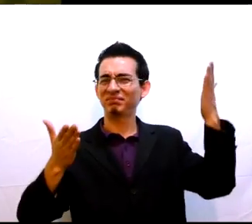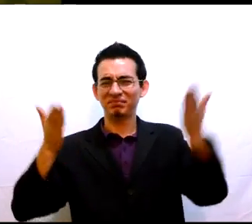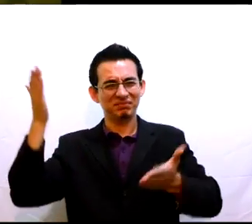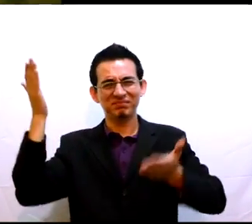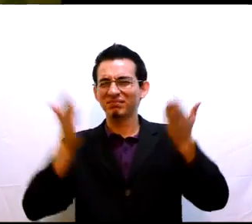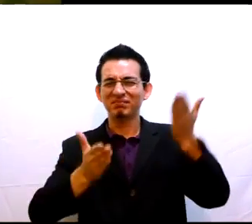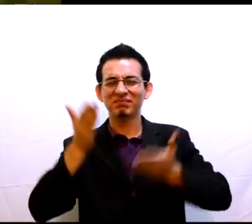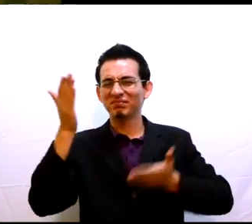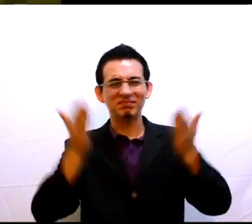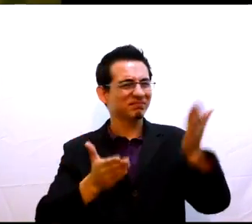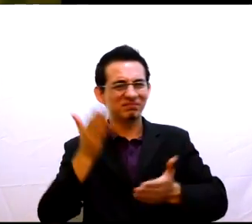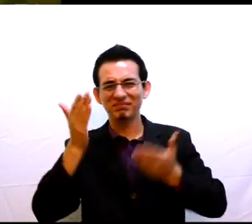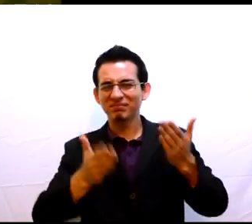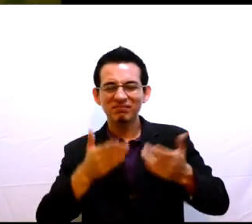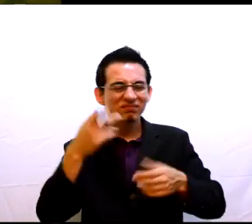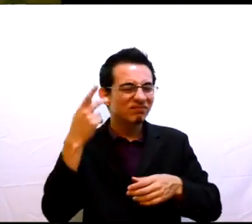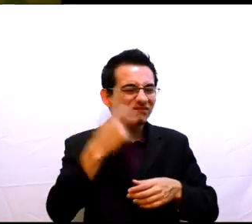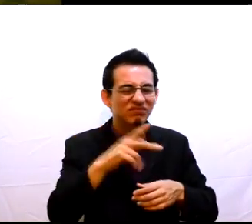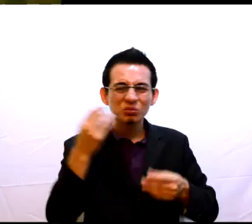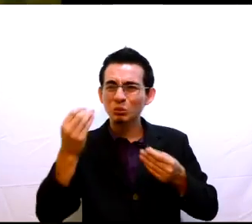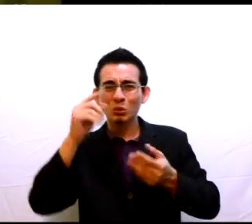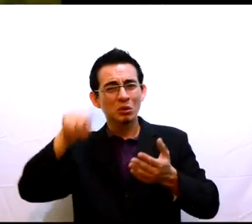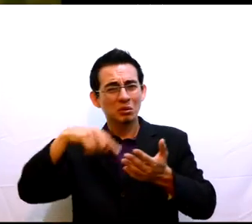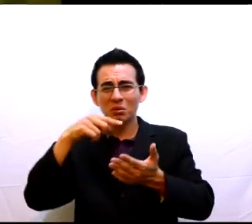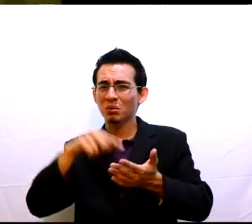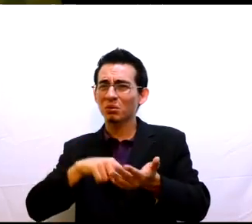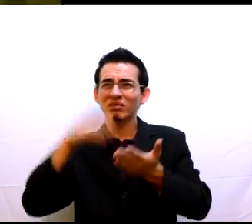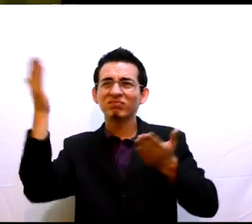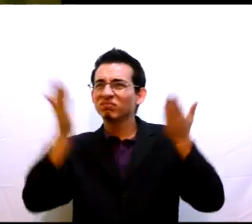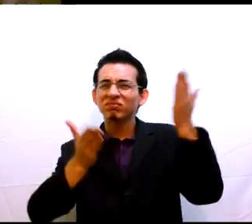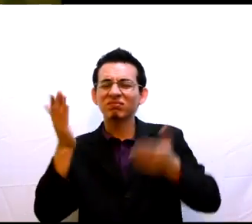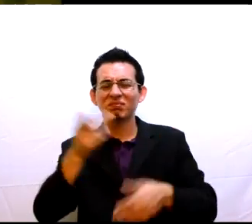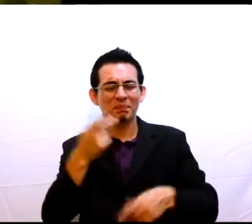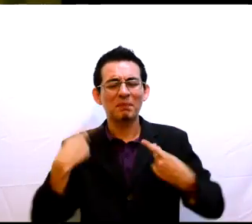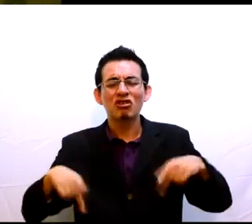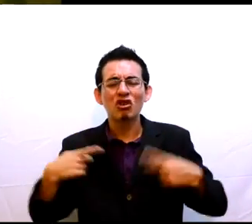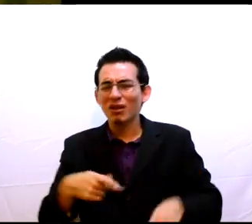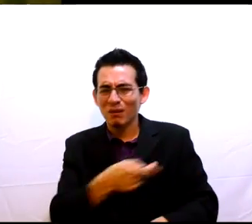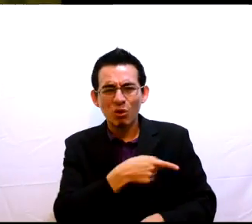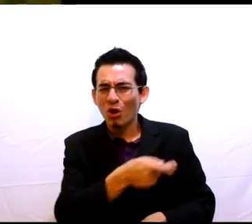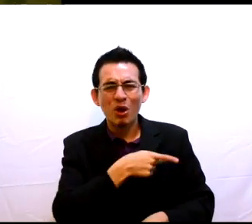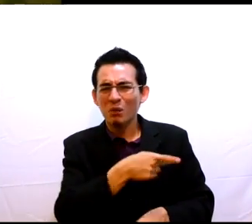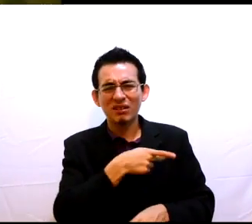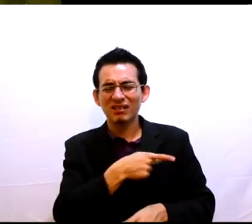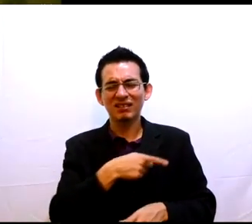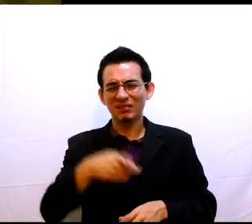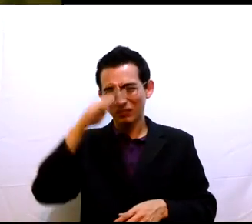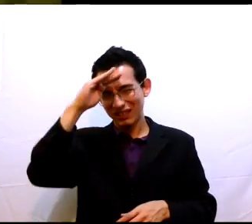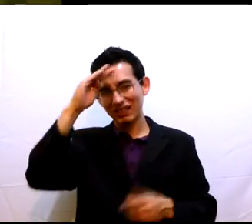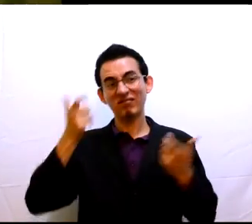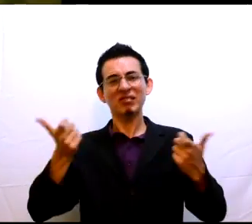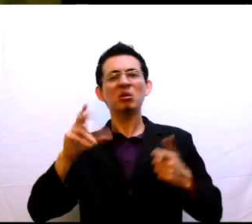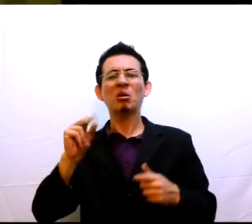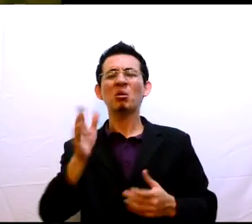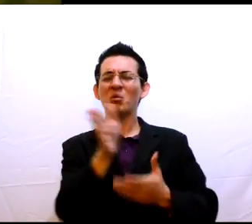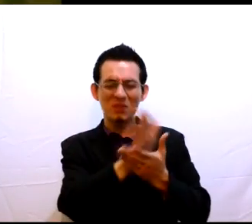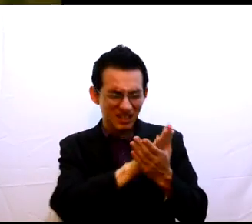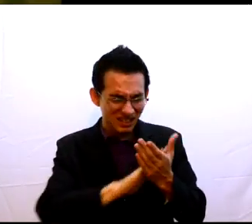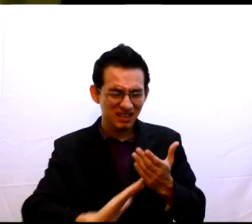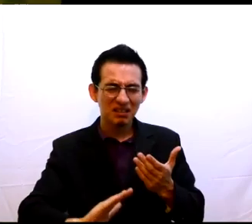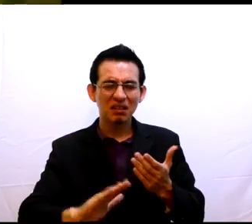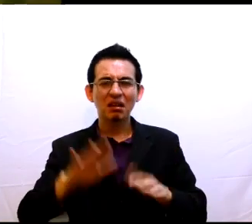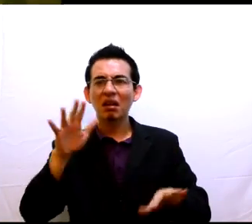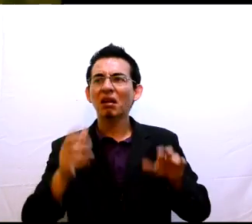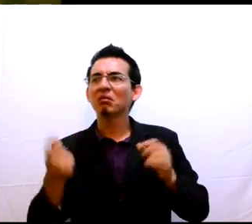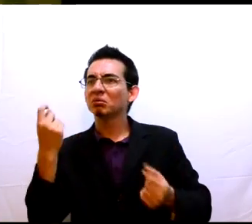tarascos venían de muchas etnias gente pobre gente muy humilde algunos